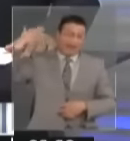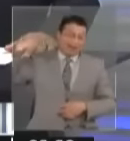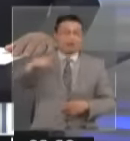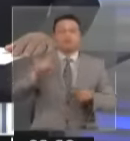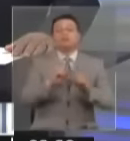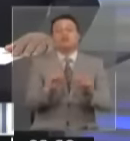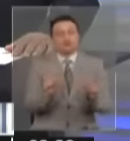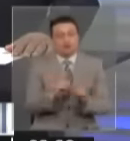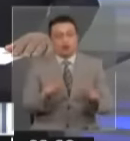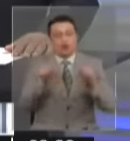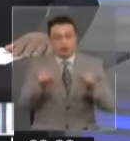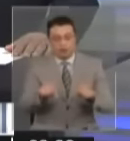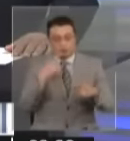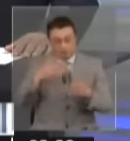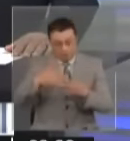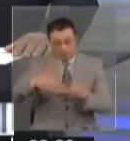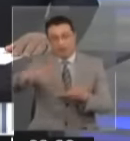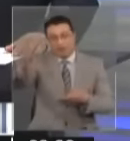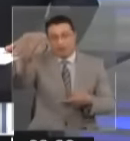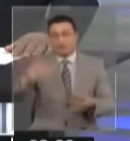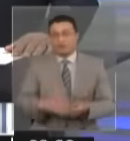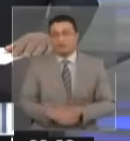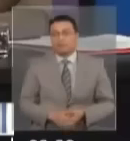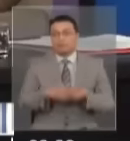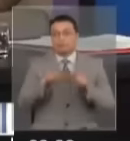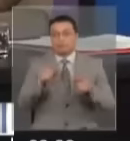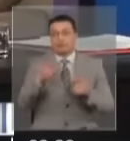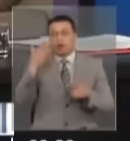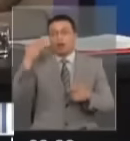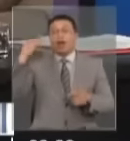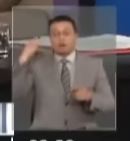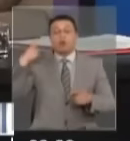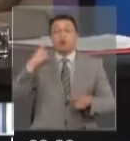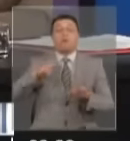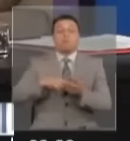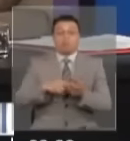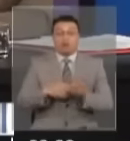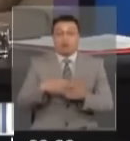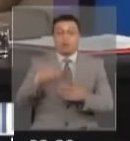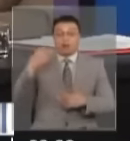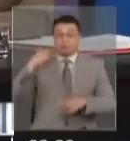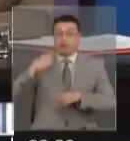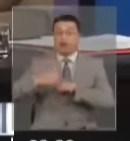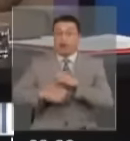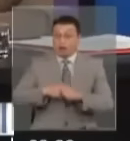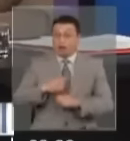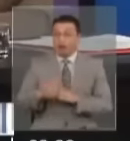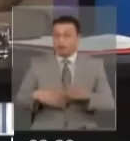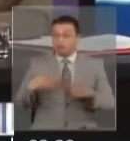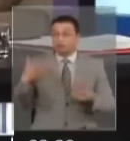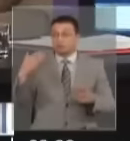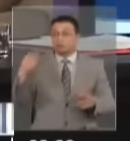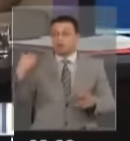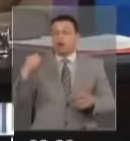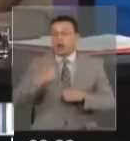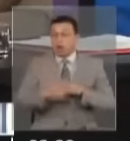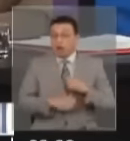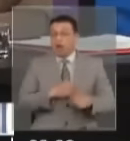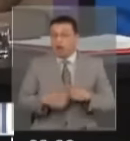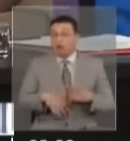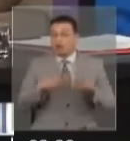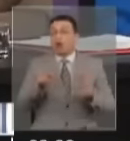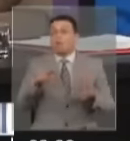quisiera construir hacia adelante, digamos. Estás heredando un problema, a lo mejor, que se arrastra desde hace... Sí, pero además eran concejales. Pero acá hay